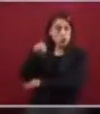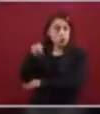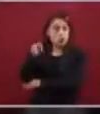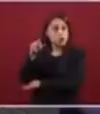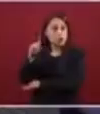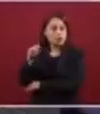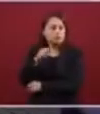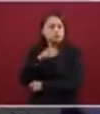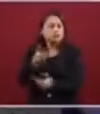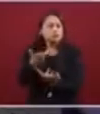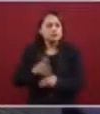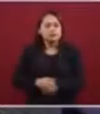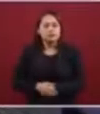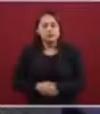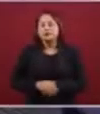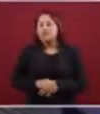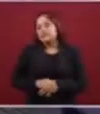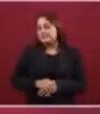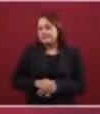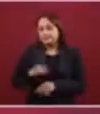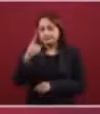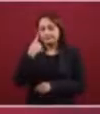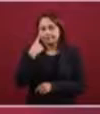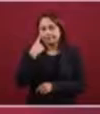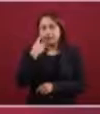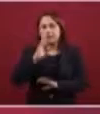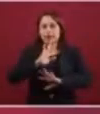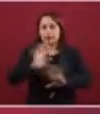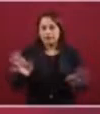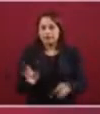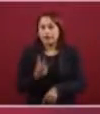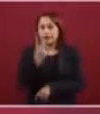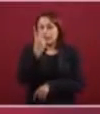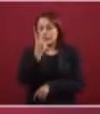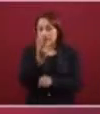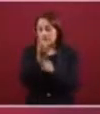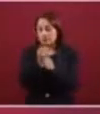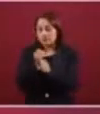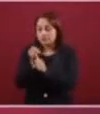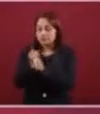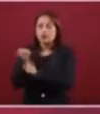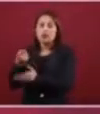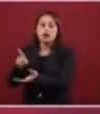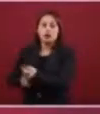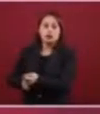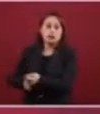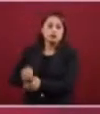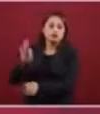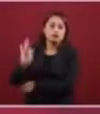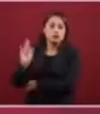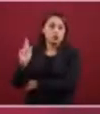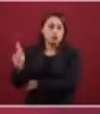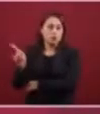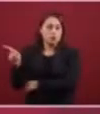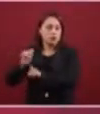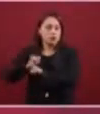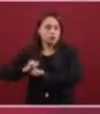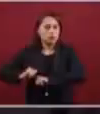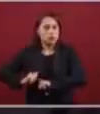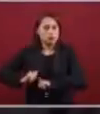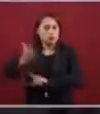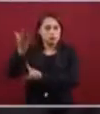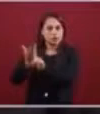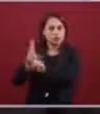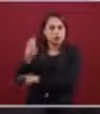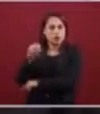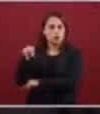sindicato? Bueno, mira, se han iniciado tres investigaciones en la Secretaría de la Función Pública. El señor Conrado